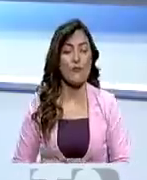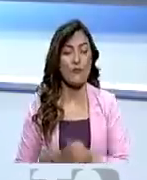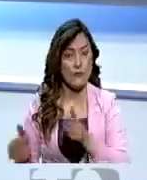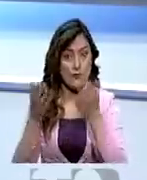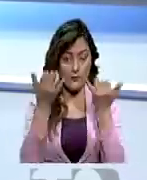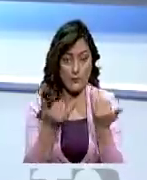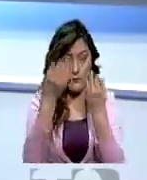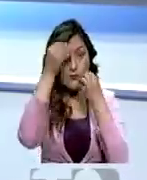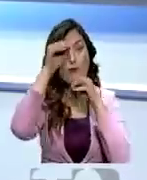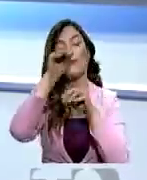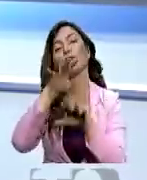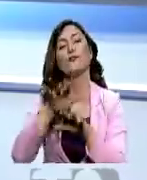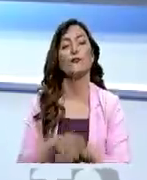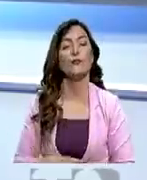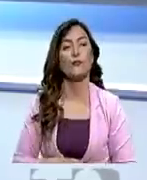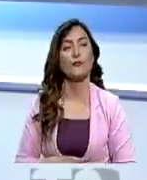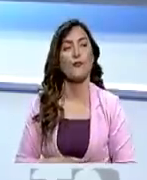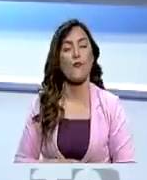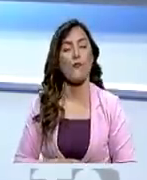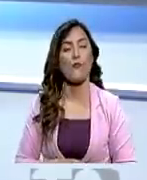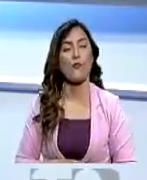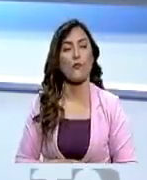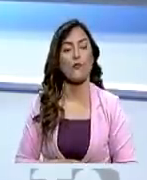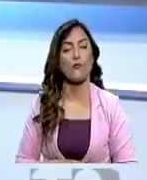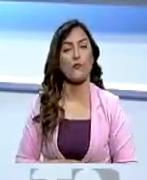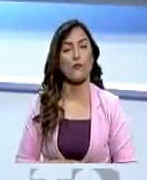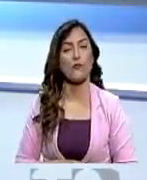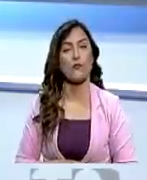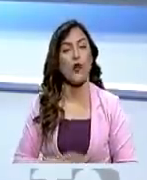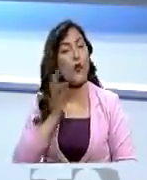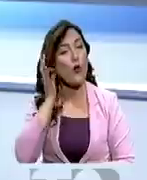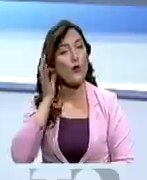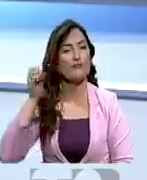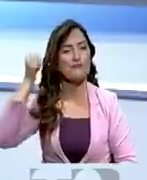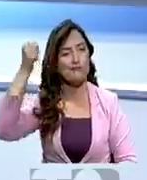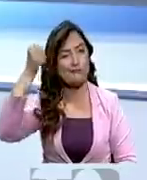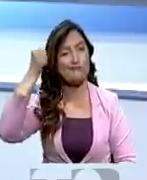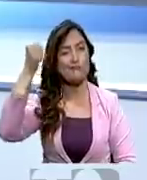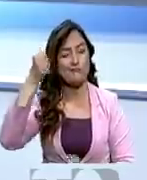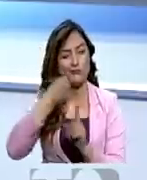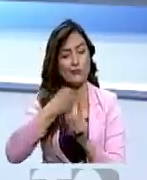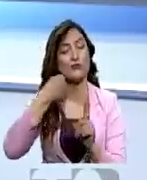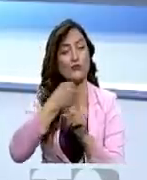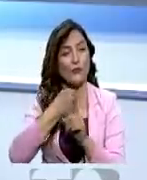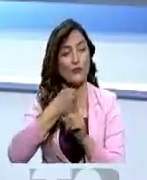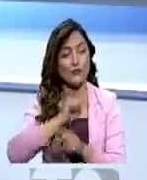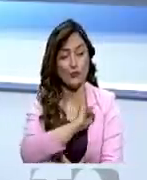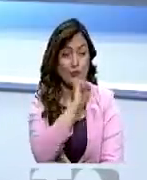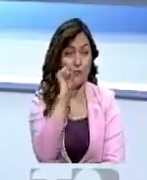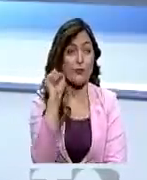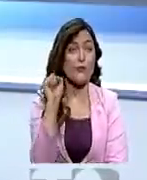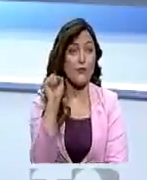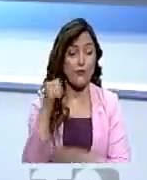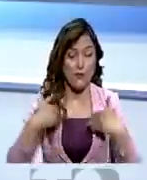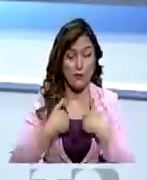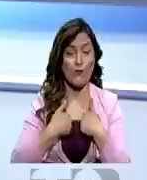Ahora les contamos que la activista por los derechos de los animales, Karina Sáenz, murió luego de que un vehículo la impactara